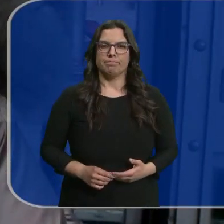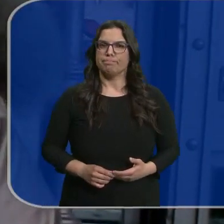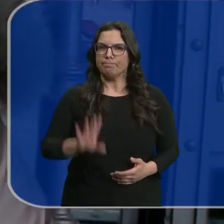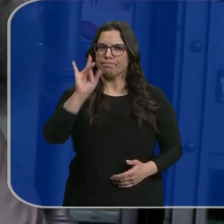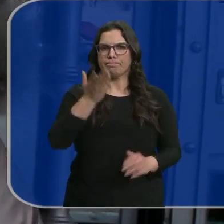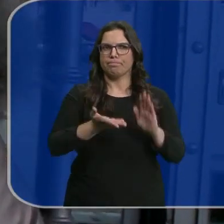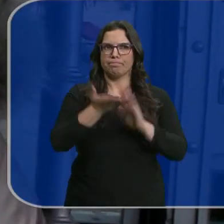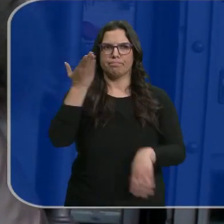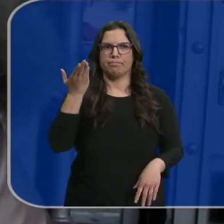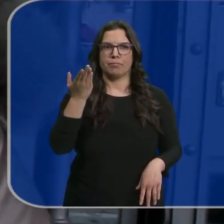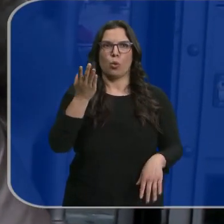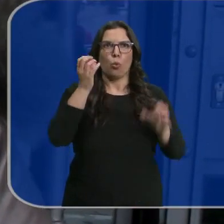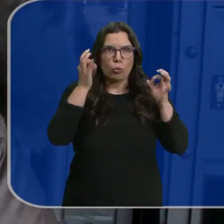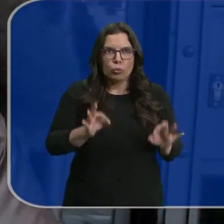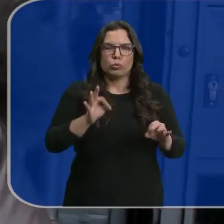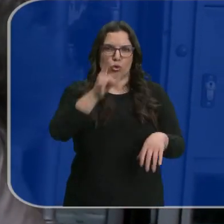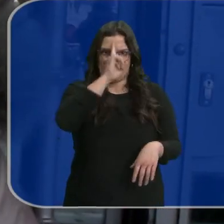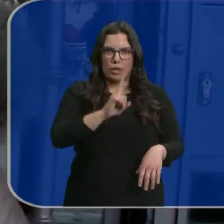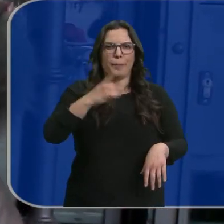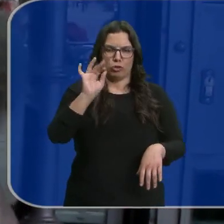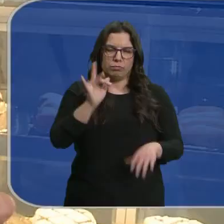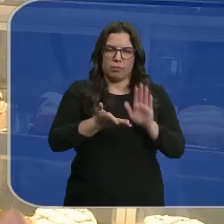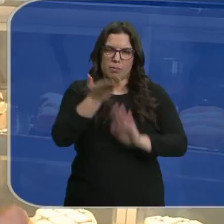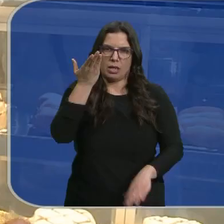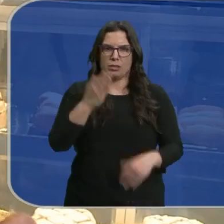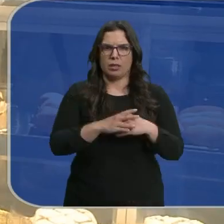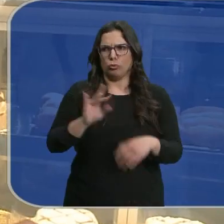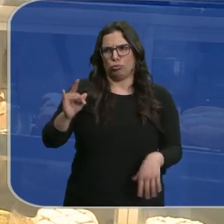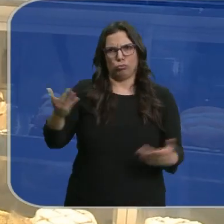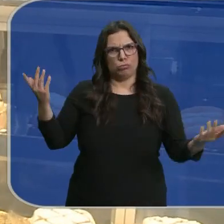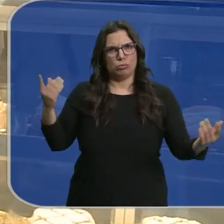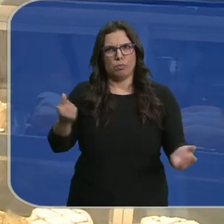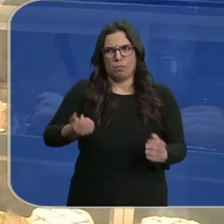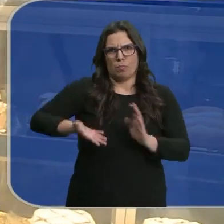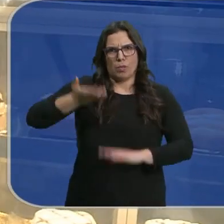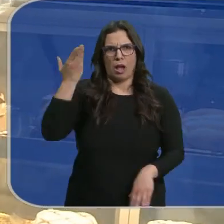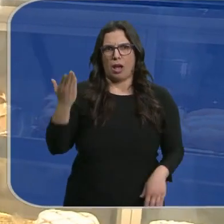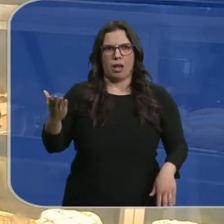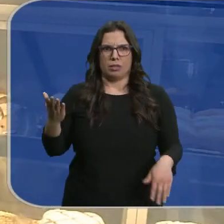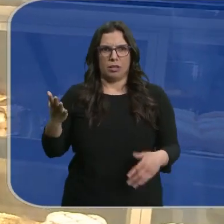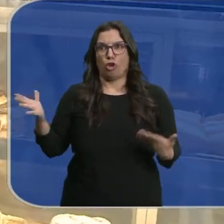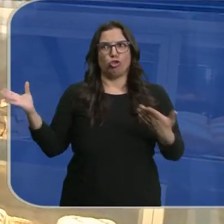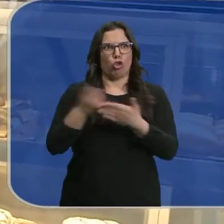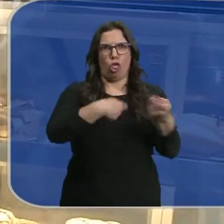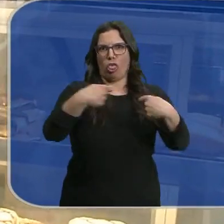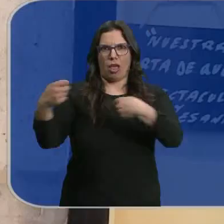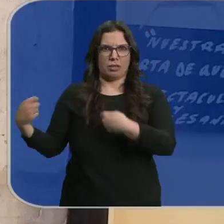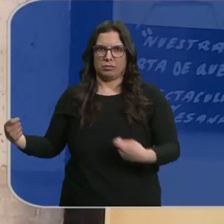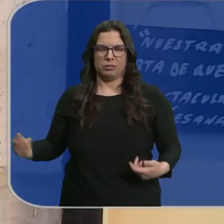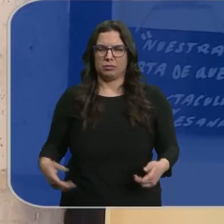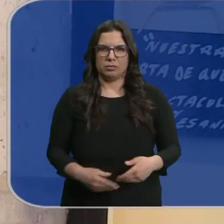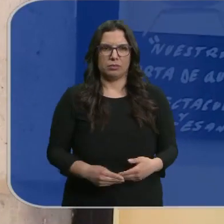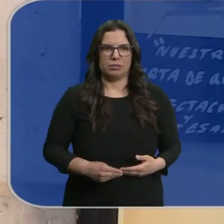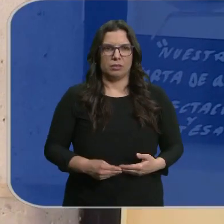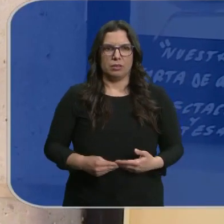Ha subido no sé exactamente cuánto, pero sí que ha subido. O claro que sí que ha subido, en todas las panaderías prácticamente.